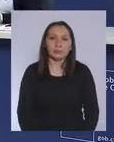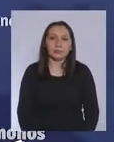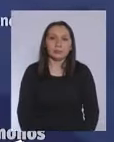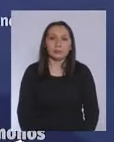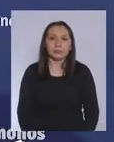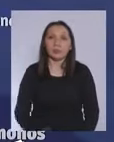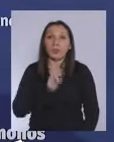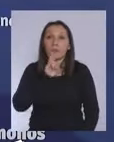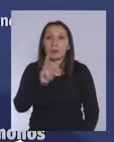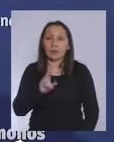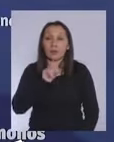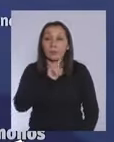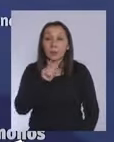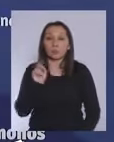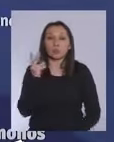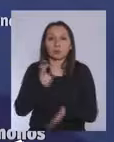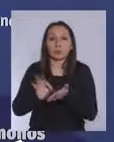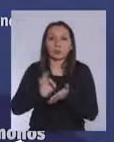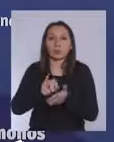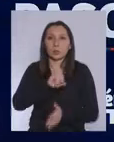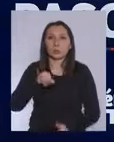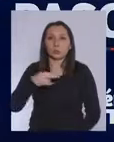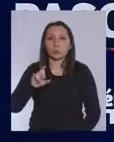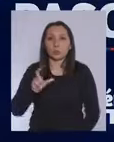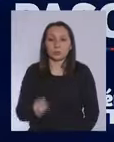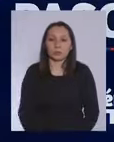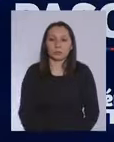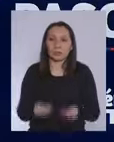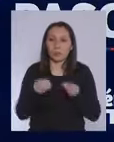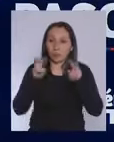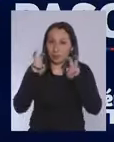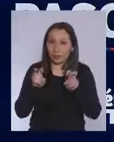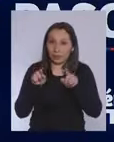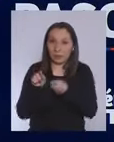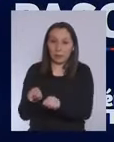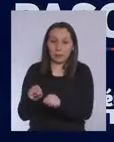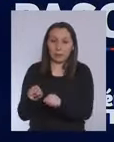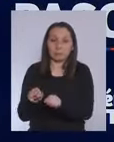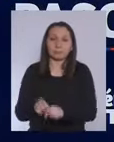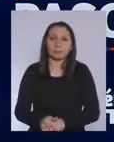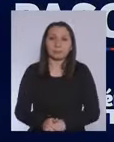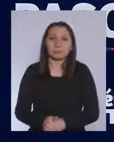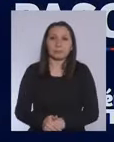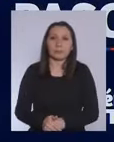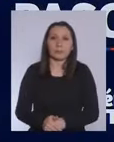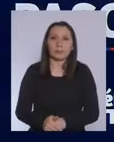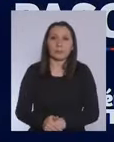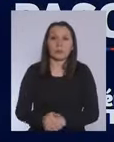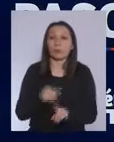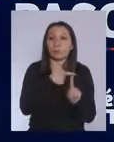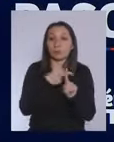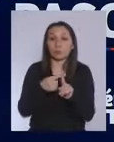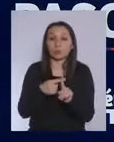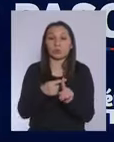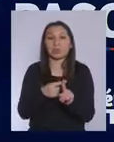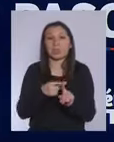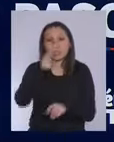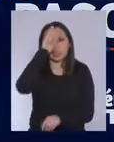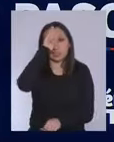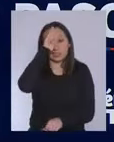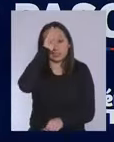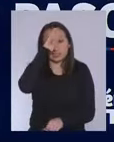contestar a la pregunta del subsecretario es un llega bueno en el caso del caso positivo del comandante y jefe de la